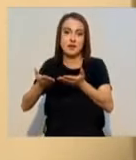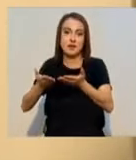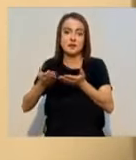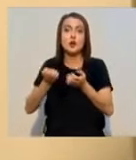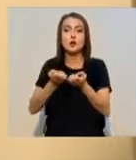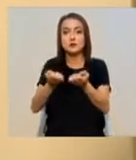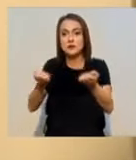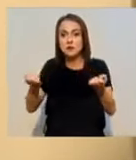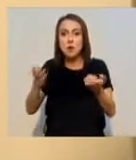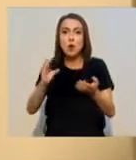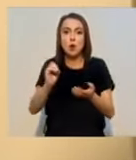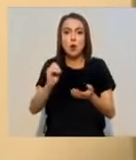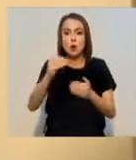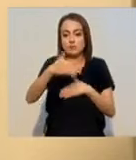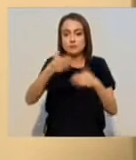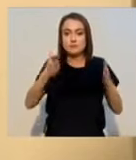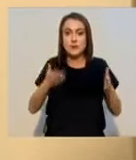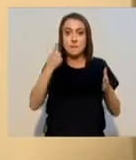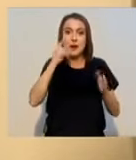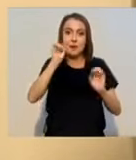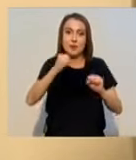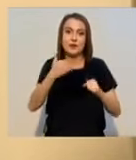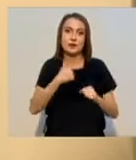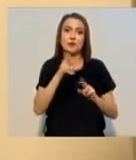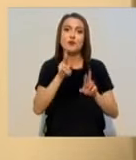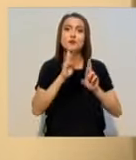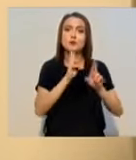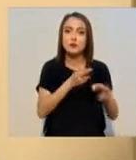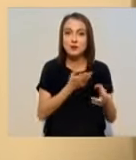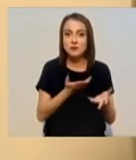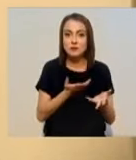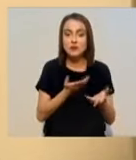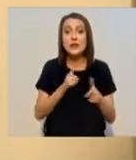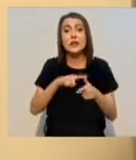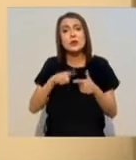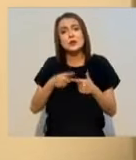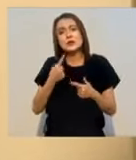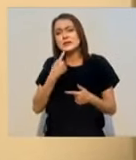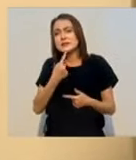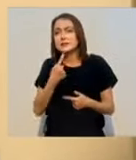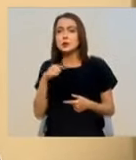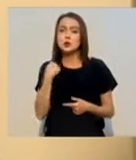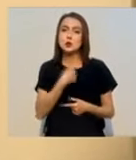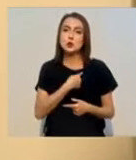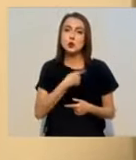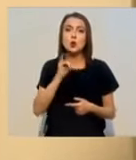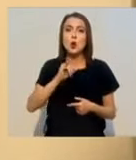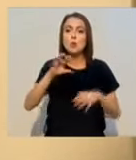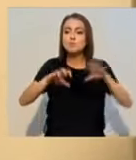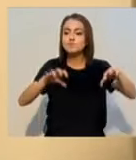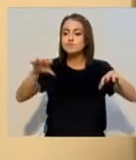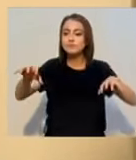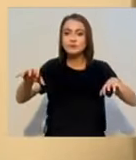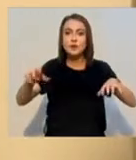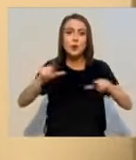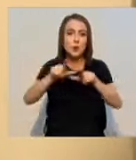los equipos o los kits para el diagnóstico. Entonces, decidimos por una estrategia de